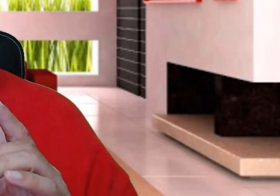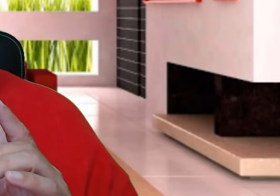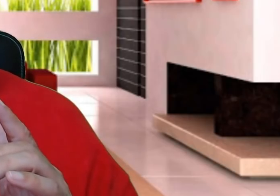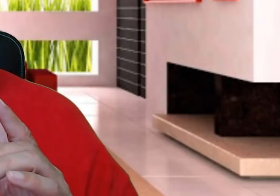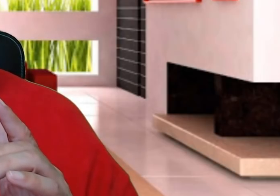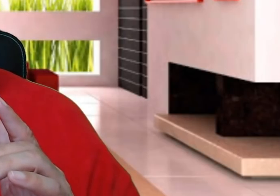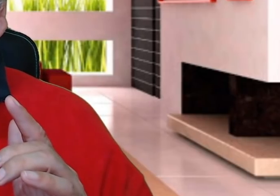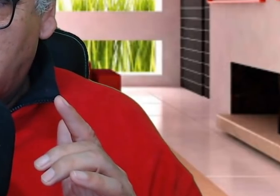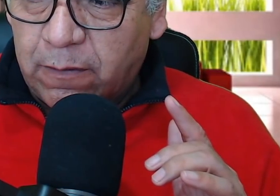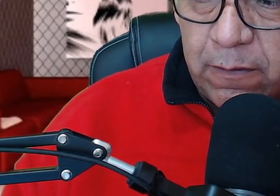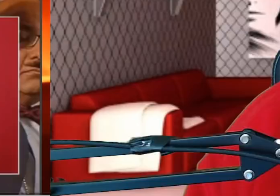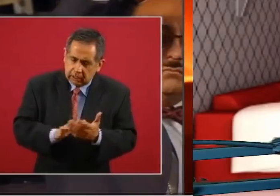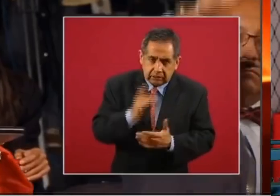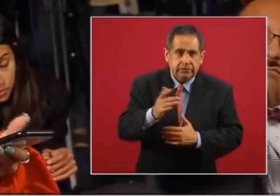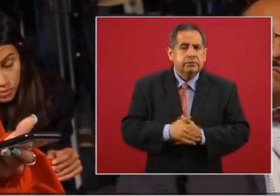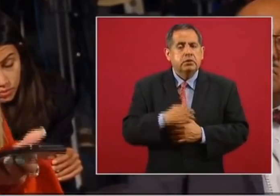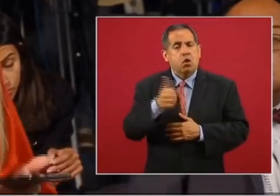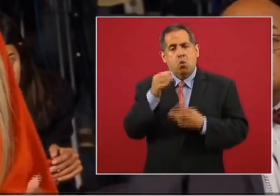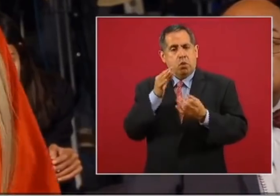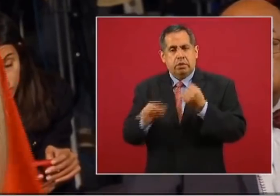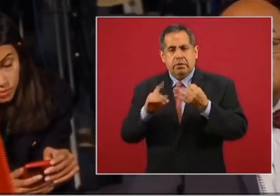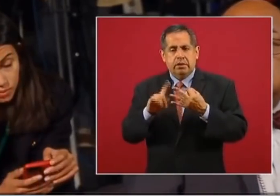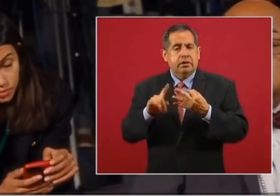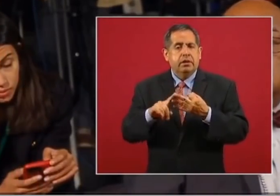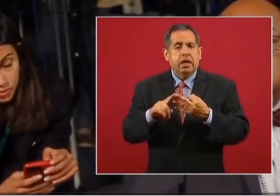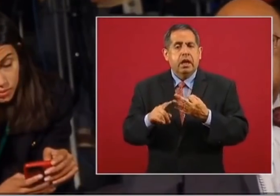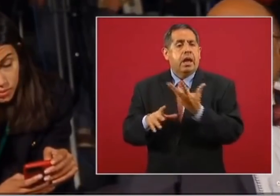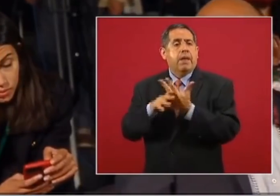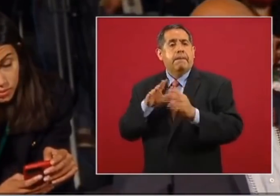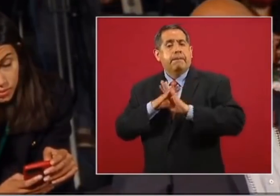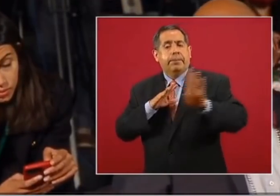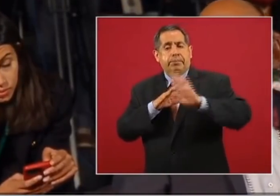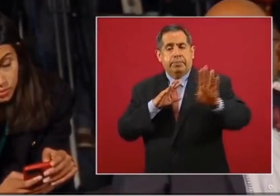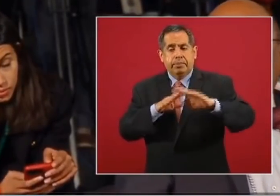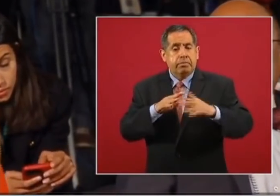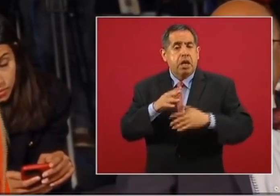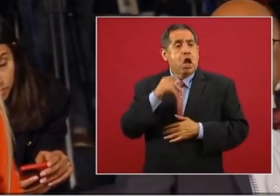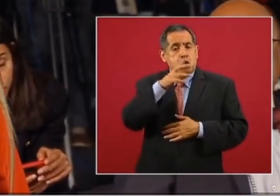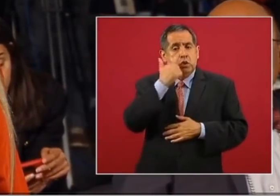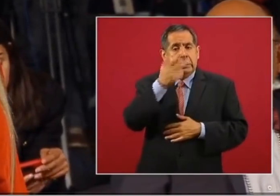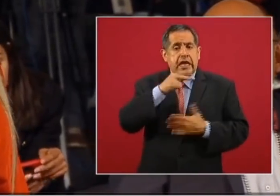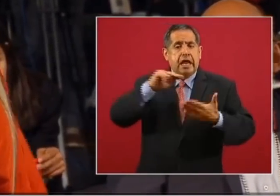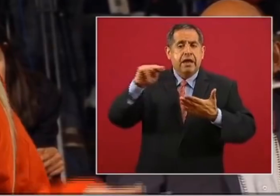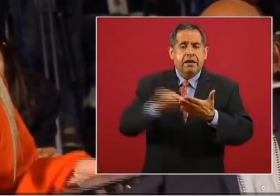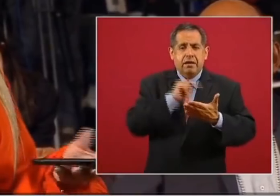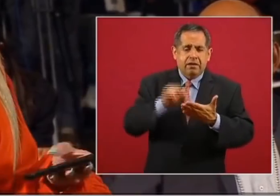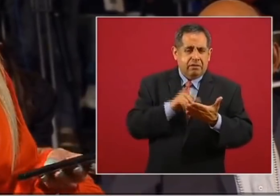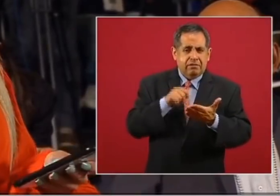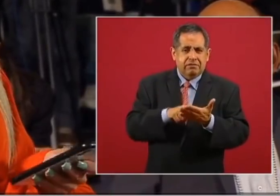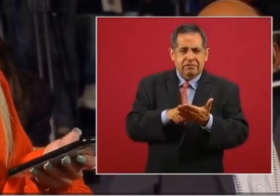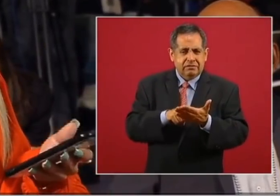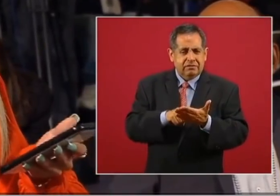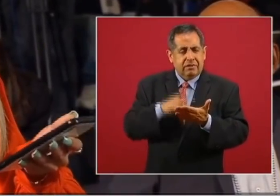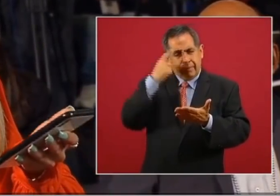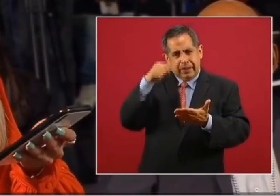video. Muchas gracias. Y por otro lado, los migrantes están diciendo que quieren firmar esa acta para lo